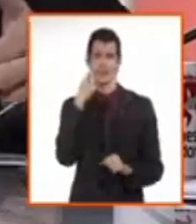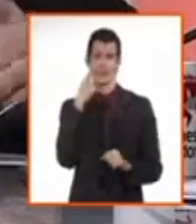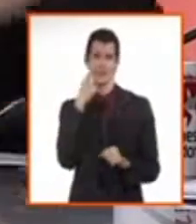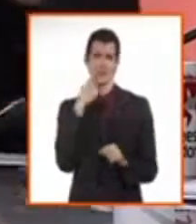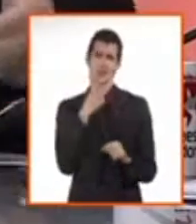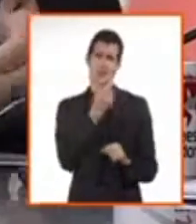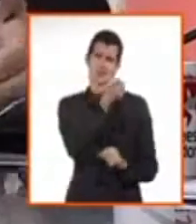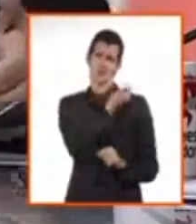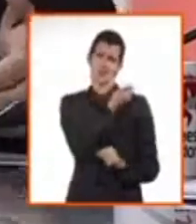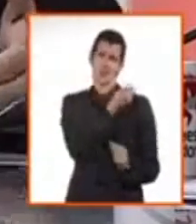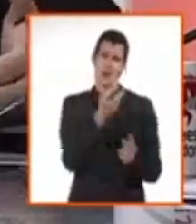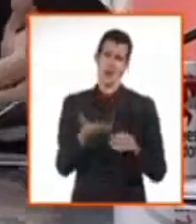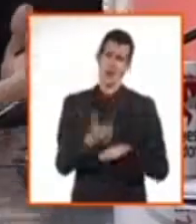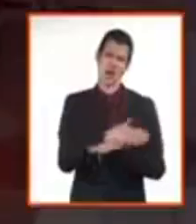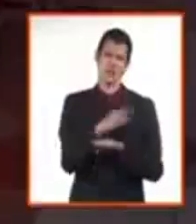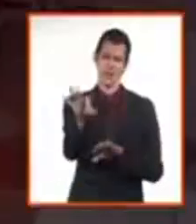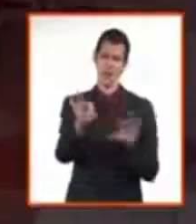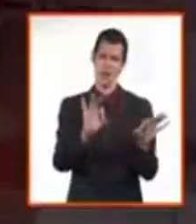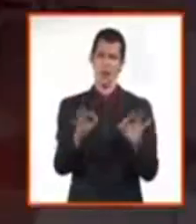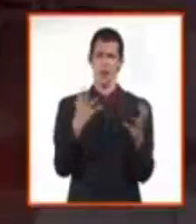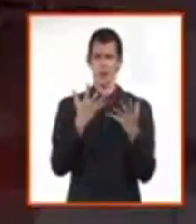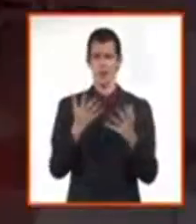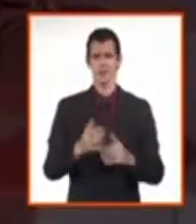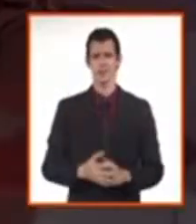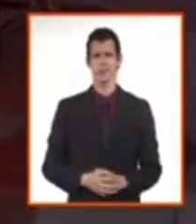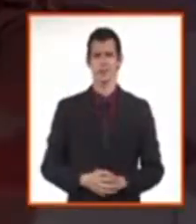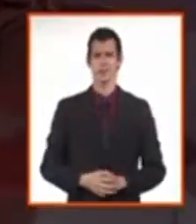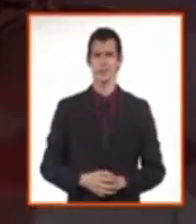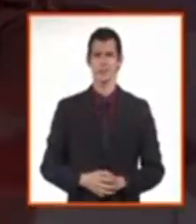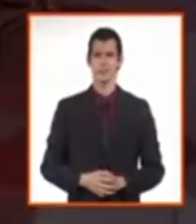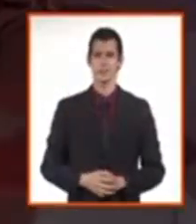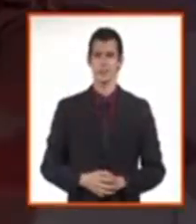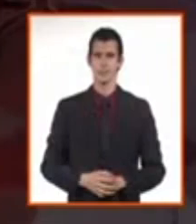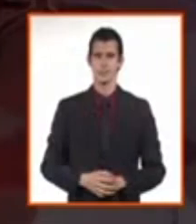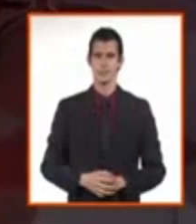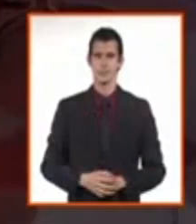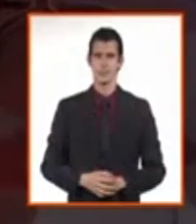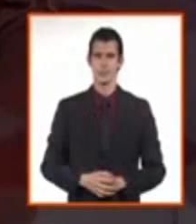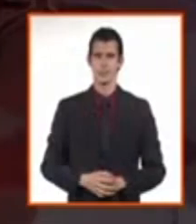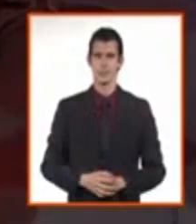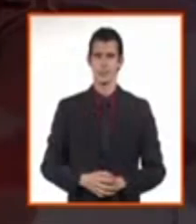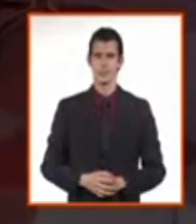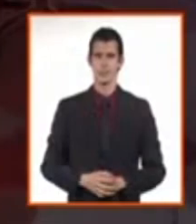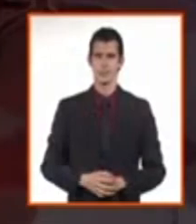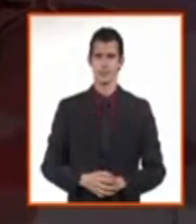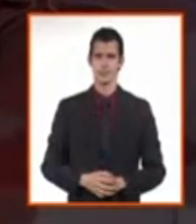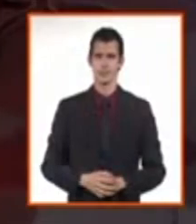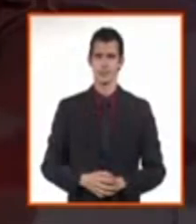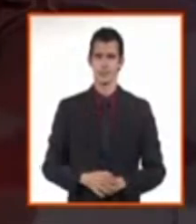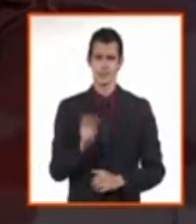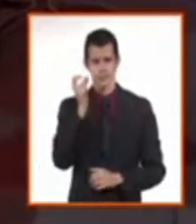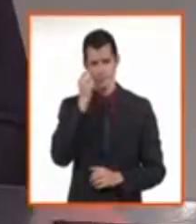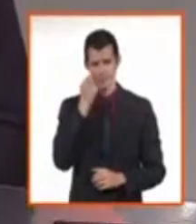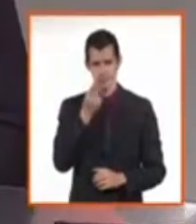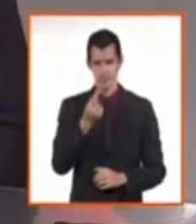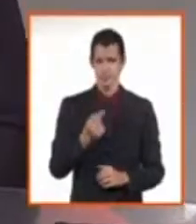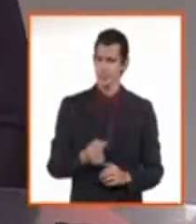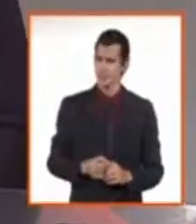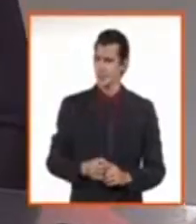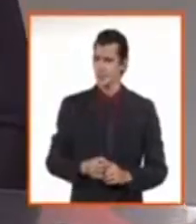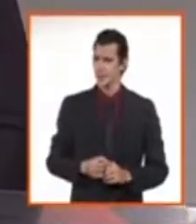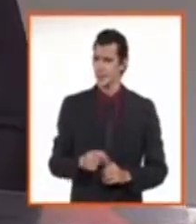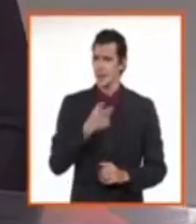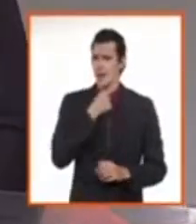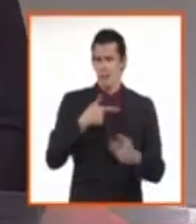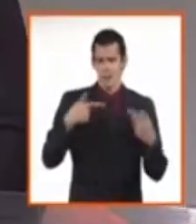incluso gobiernos en este en este continente a ver yo creo que vamos a dividirlo en tres grupos la cumbre de las américas como tal